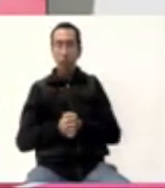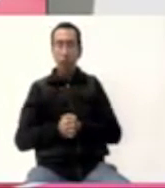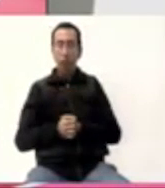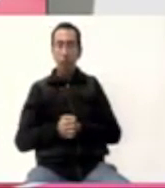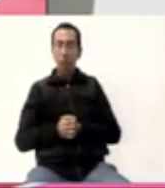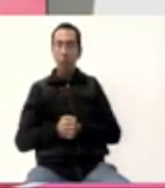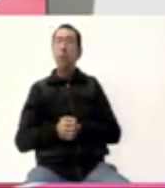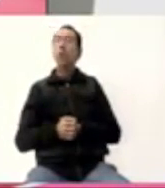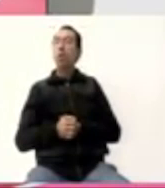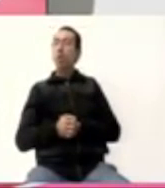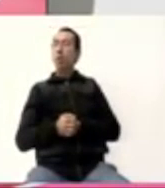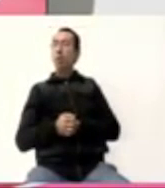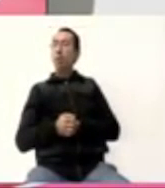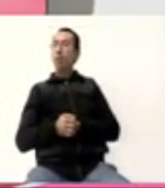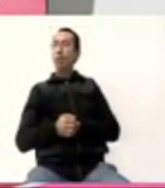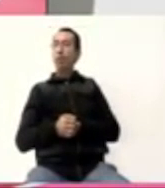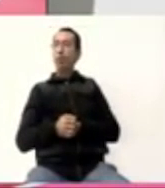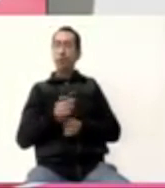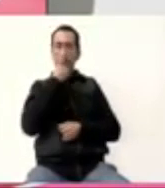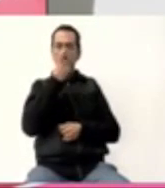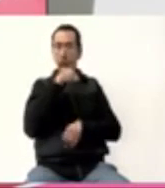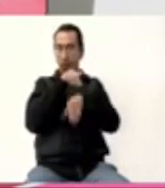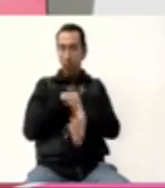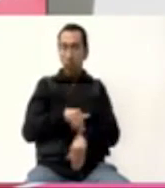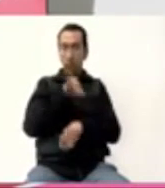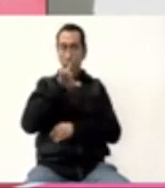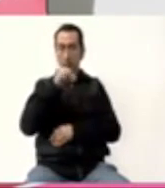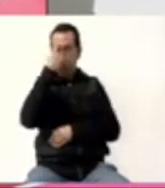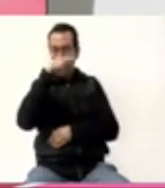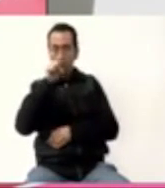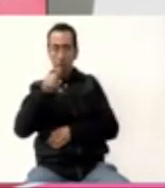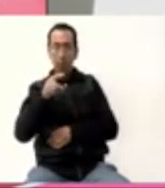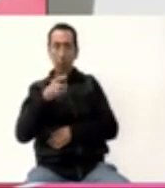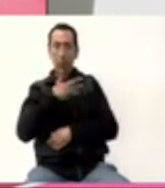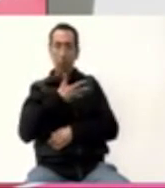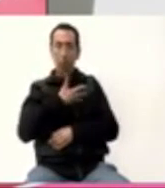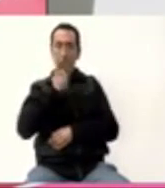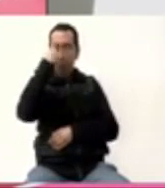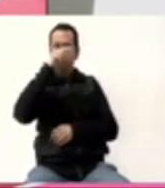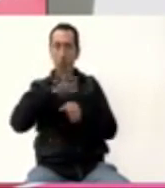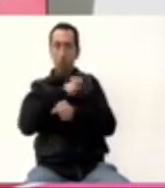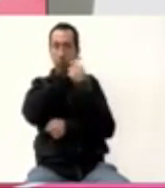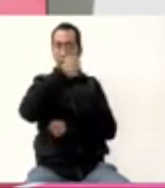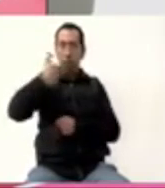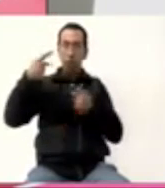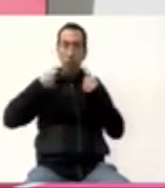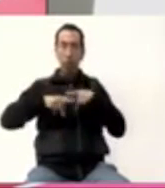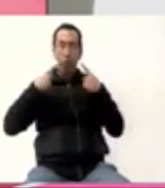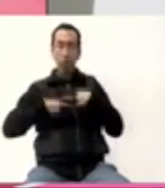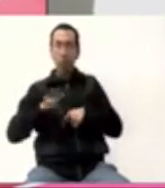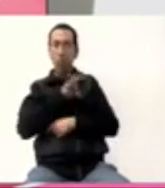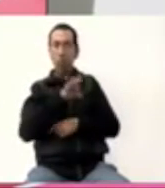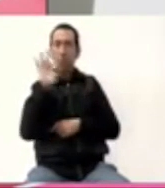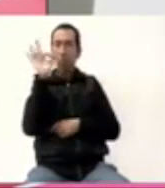si el no haber dado cumplimiento a sus requerimientos en el plazo que fue concedido para tal efecto en cada uno de los casos